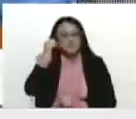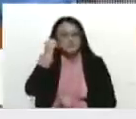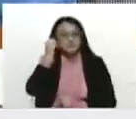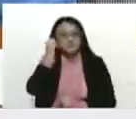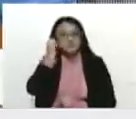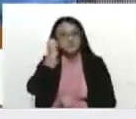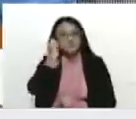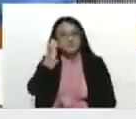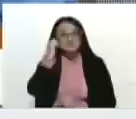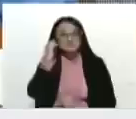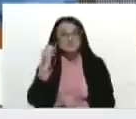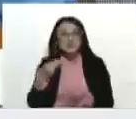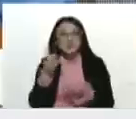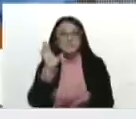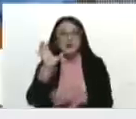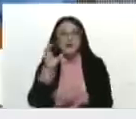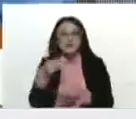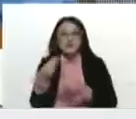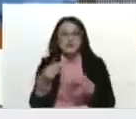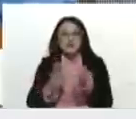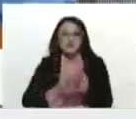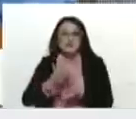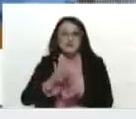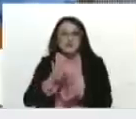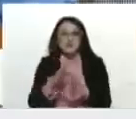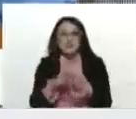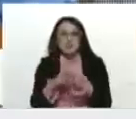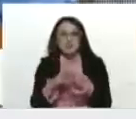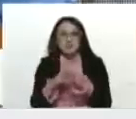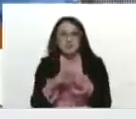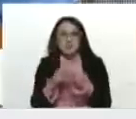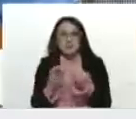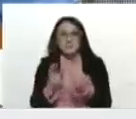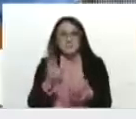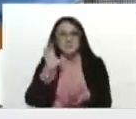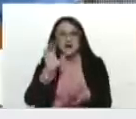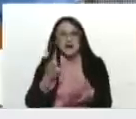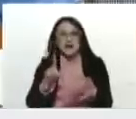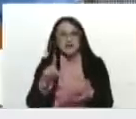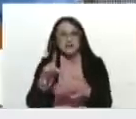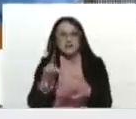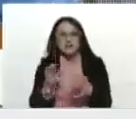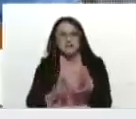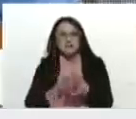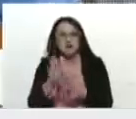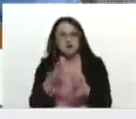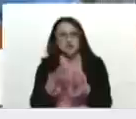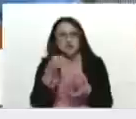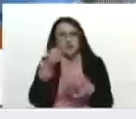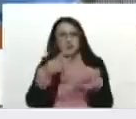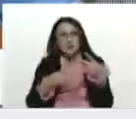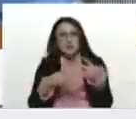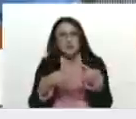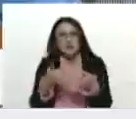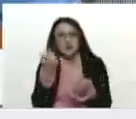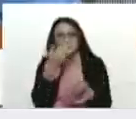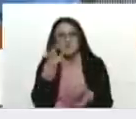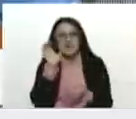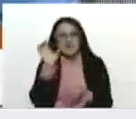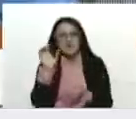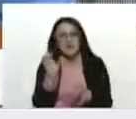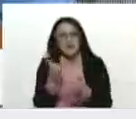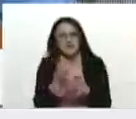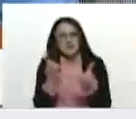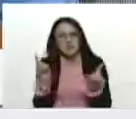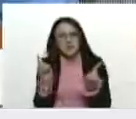país se ha desarrollado con todos qué país latinoamericano se desarrolló con todo ese recetario capitalista liberal con